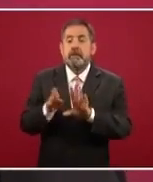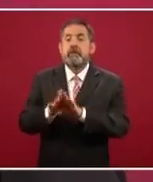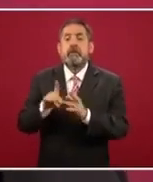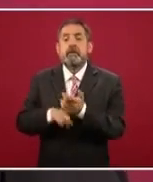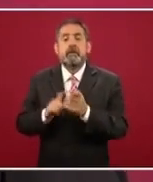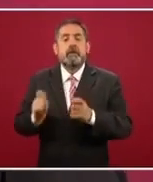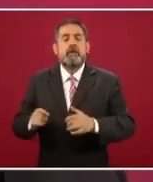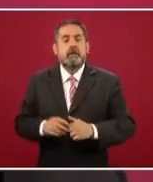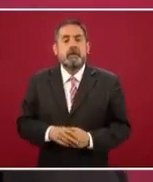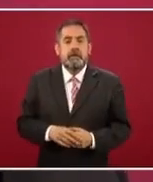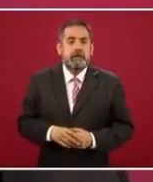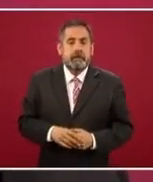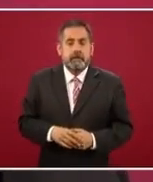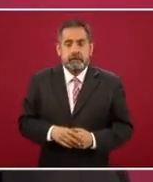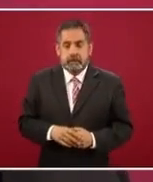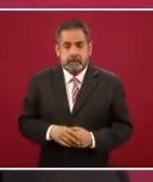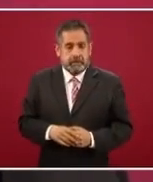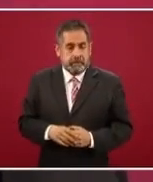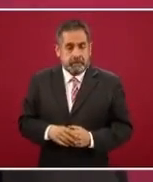no va a haber